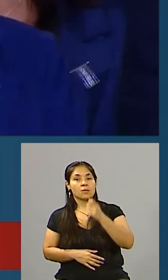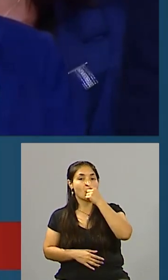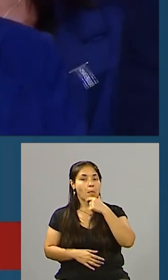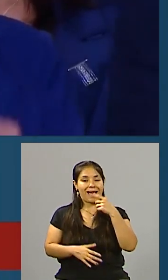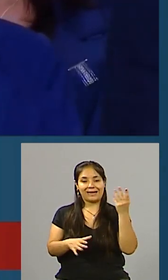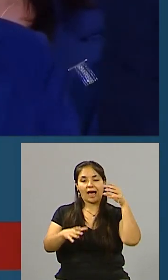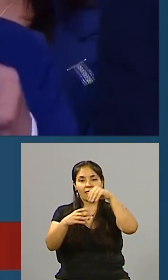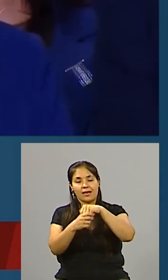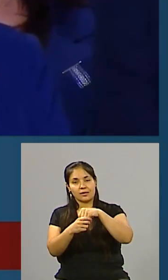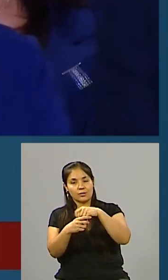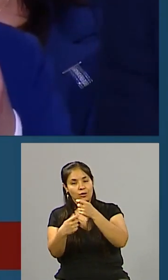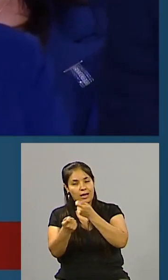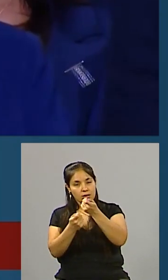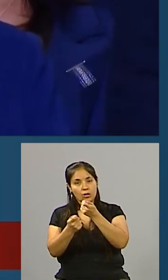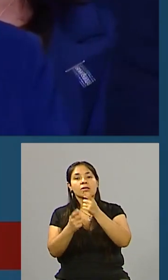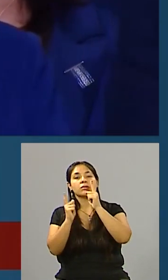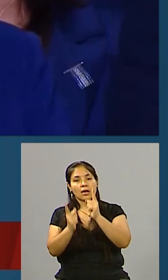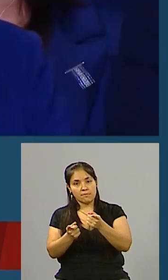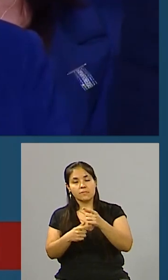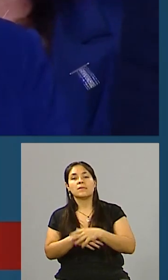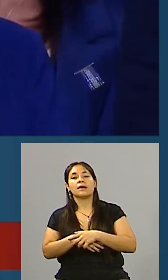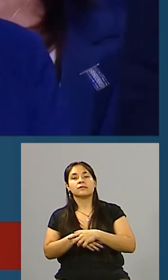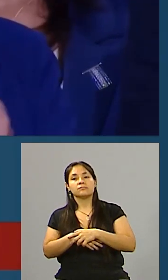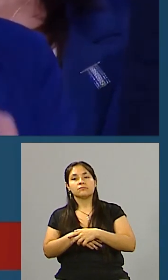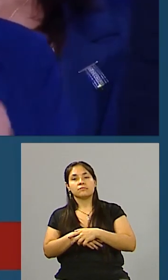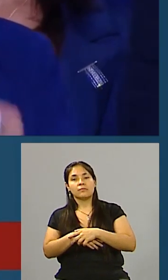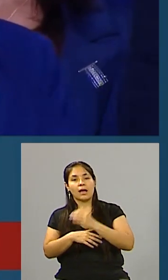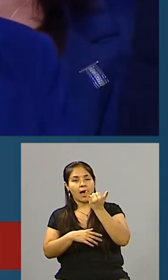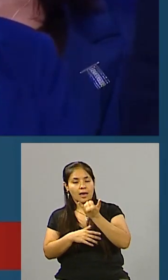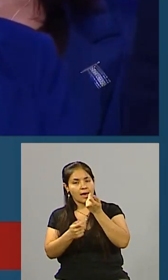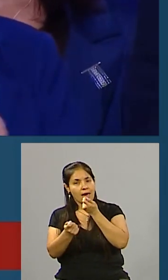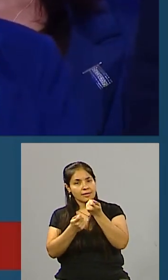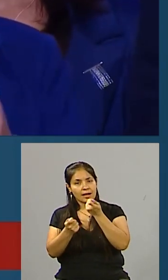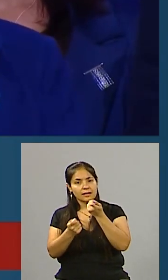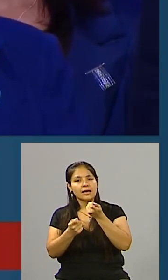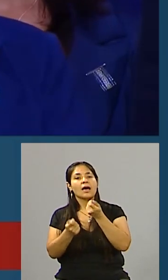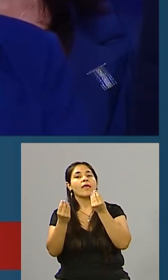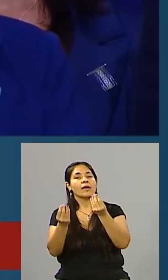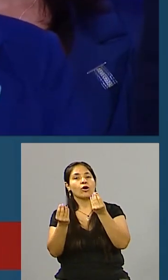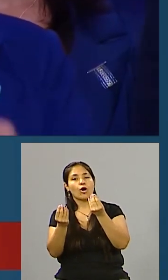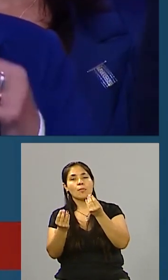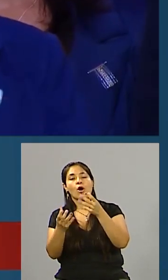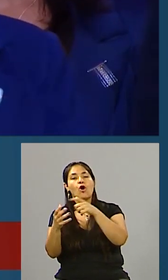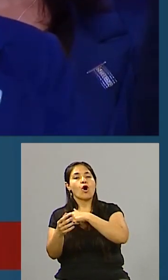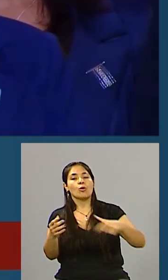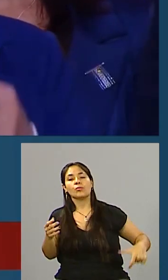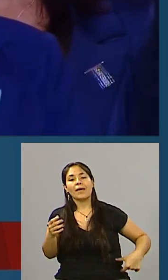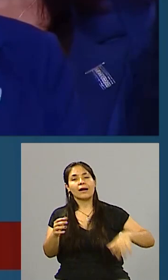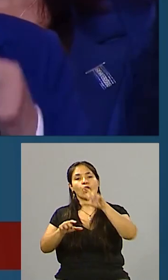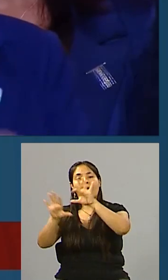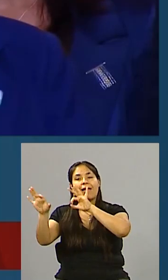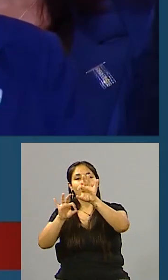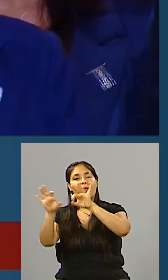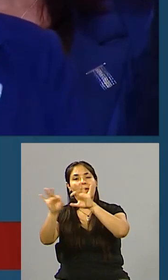en las últimas horas empieza a quedar develada otra estrategia en cuanto a la conformación de gobierno, que de